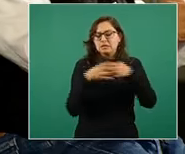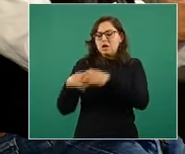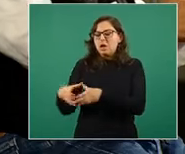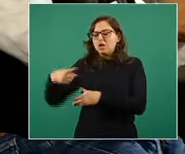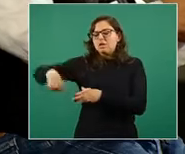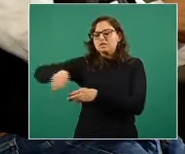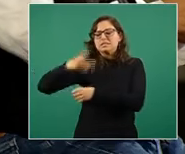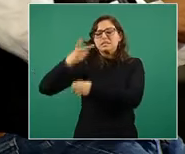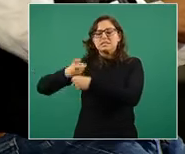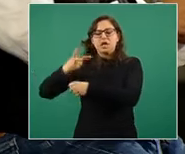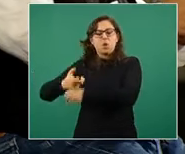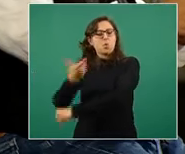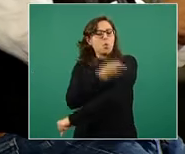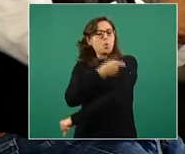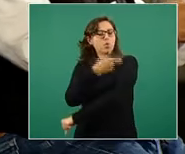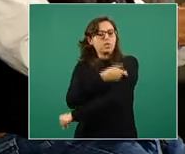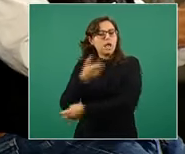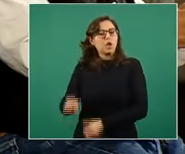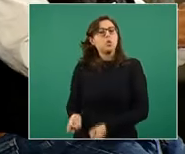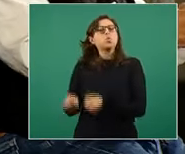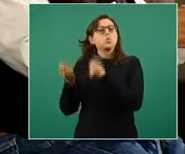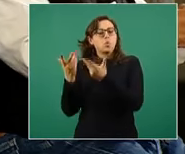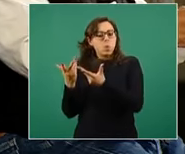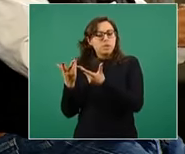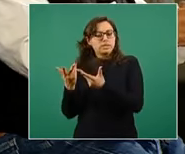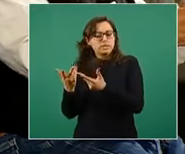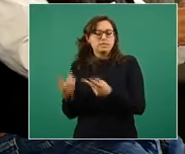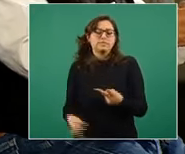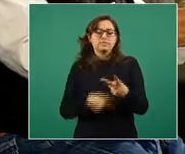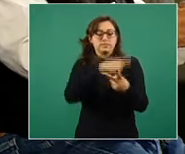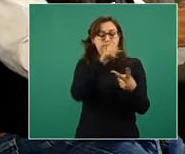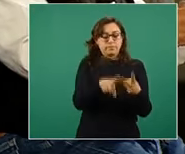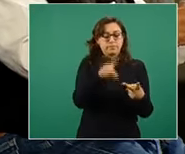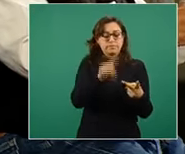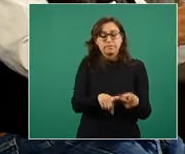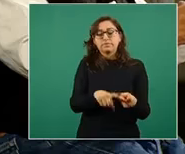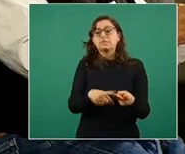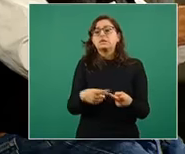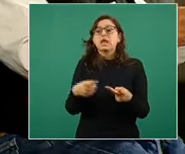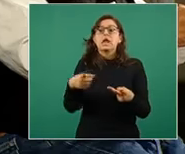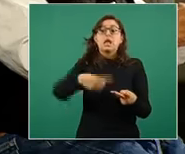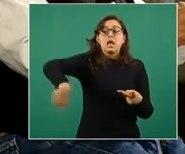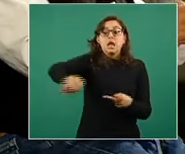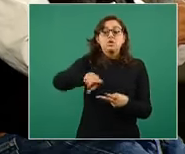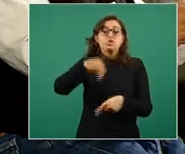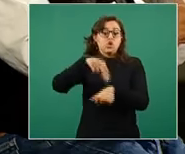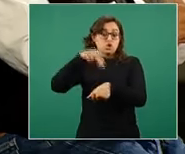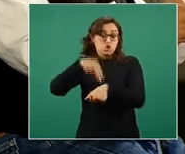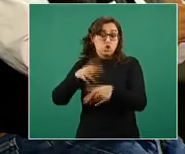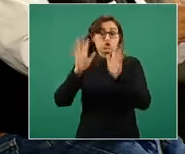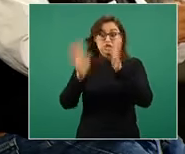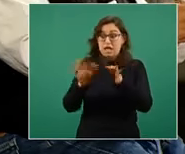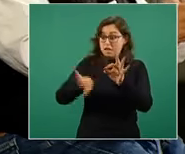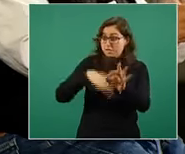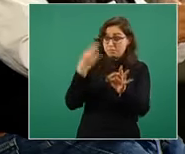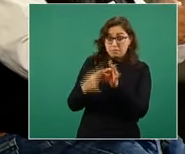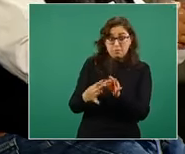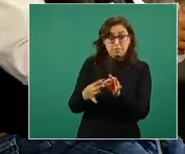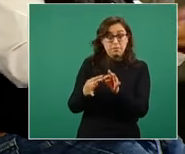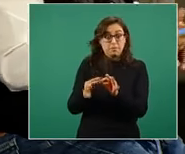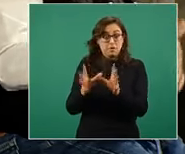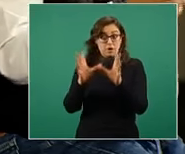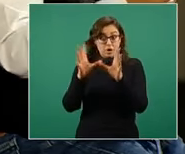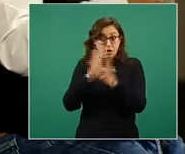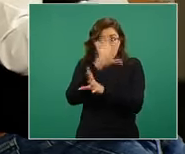salud? ¿Cuántas serán utilizadas para terminar de vacunar al sector salud? Y si ya con estas se podría empezar a vacunar a